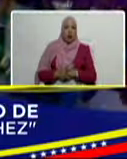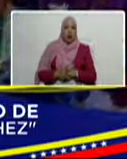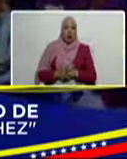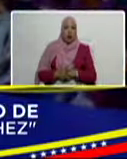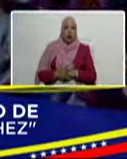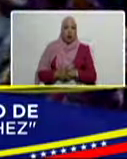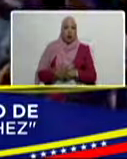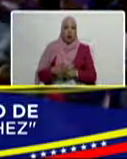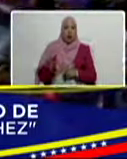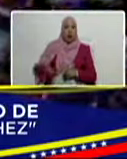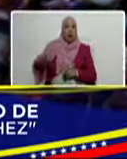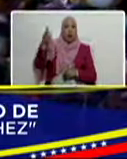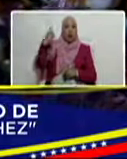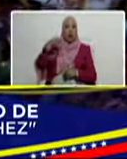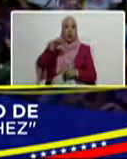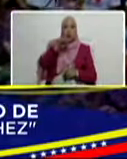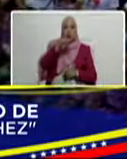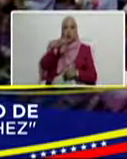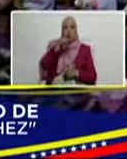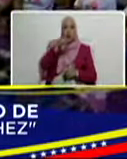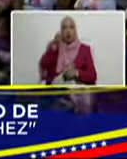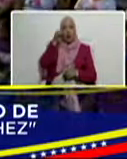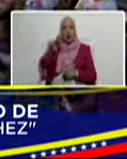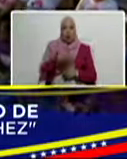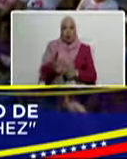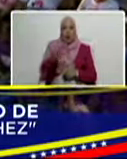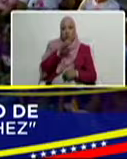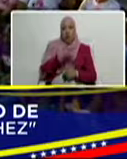El pasado 8 de marzo, ¿verdad?